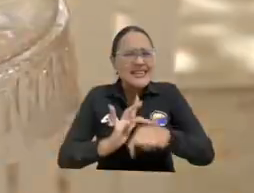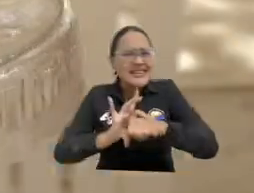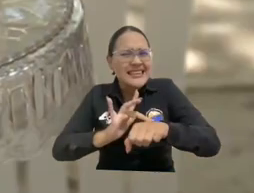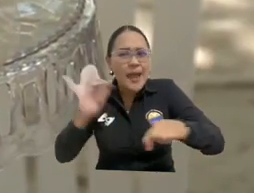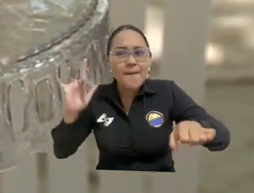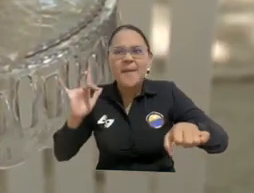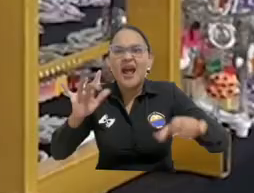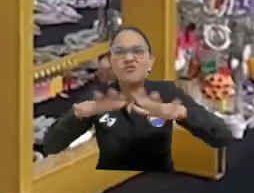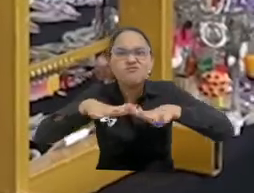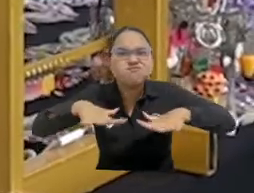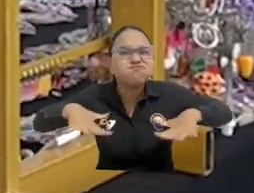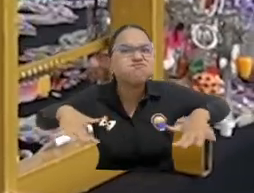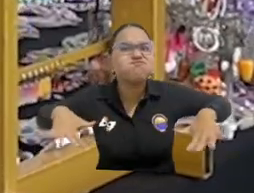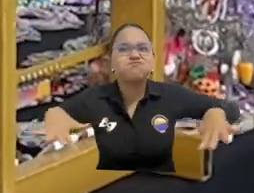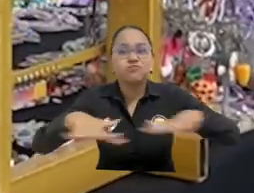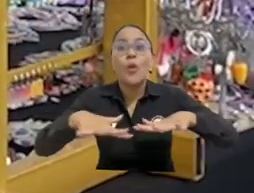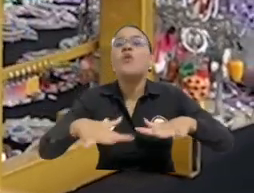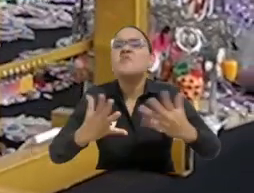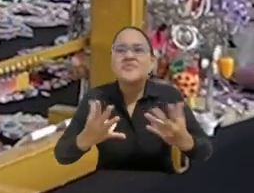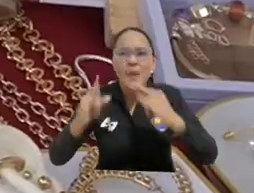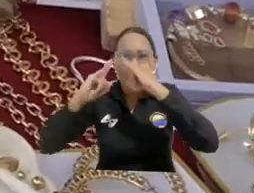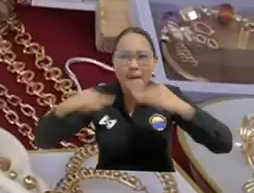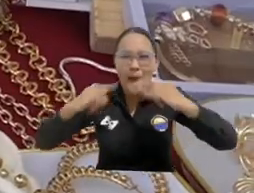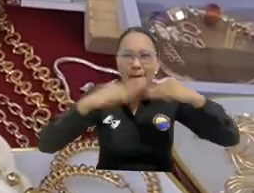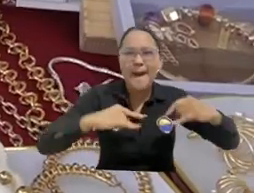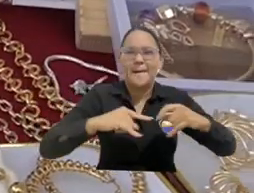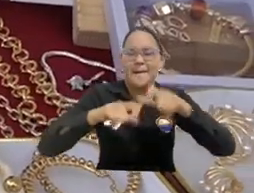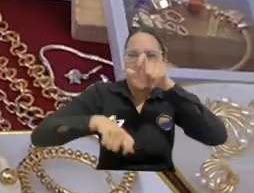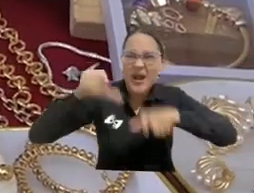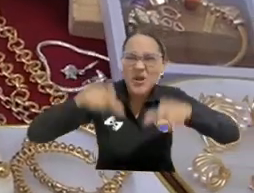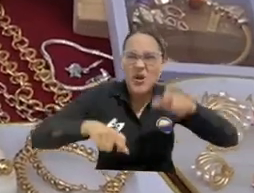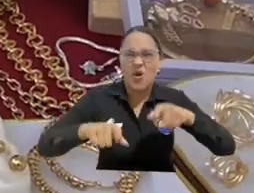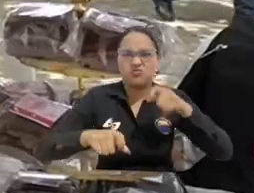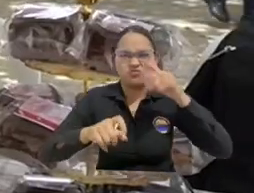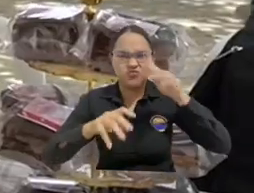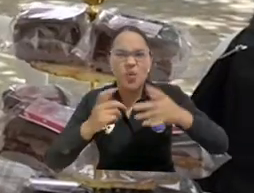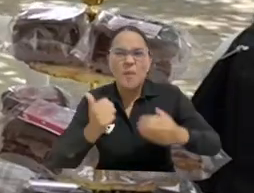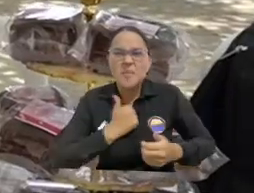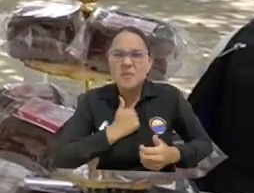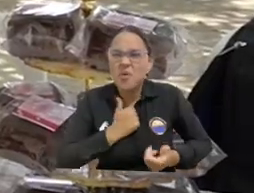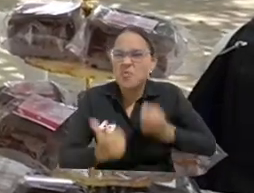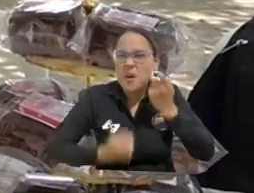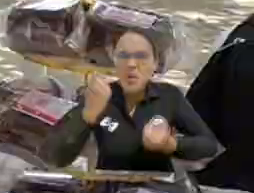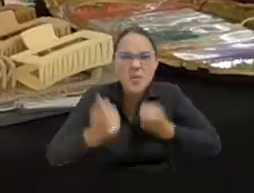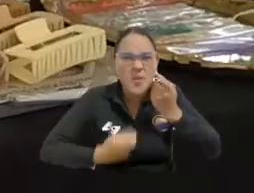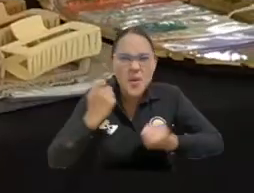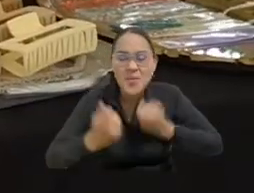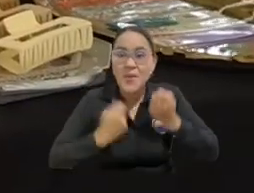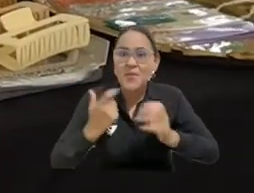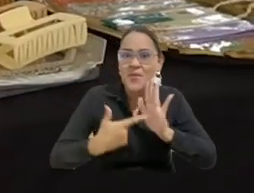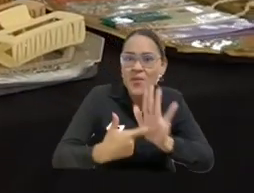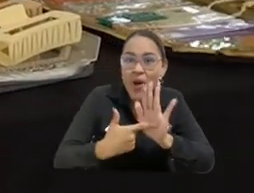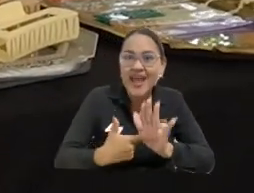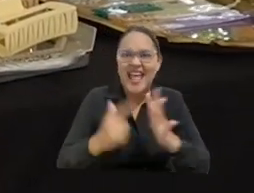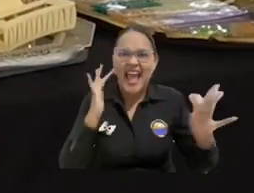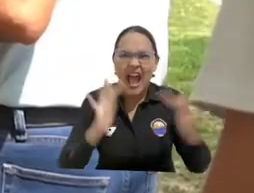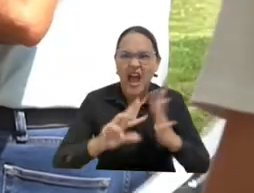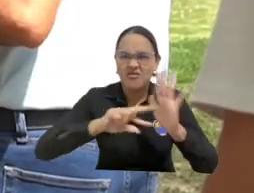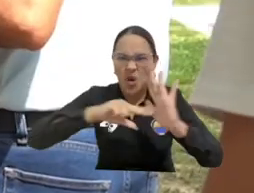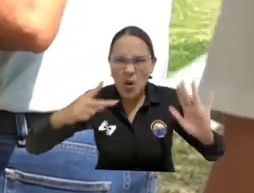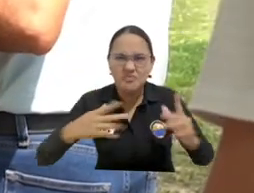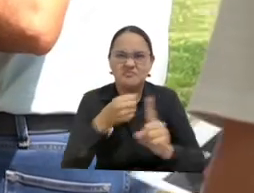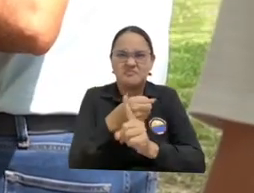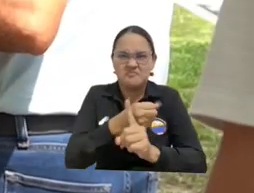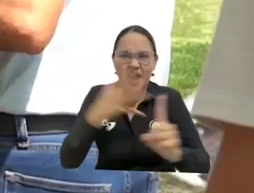Desde muy temprano el RiseUp se tomó el campus donde emprendedores expusieron sus innovadoras ideas de negocio en categorías como base